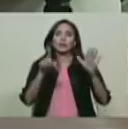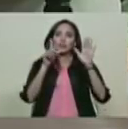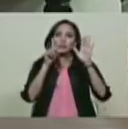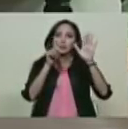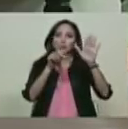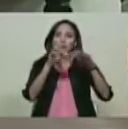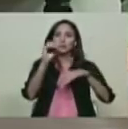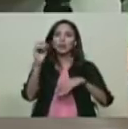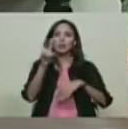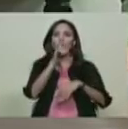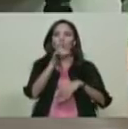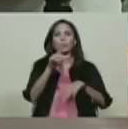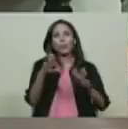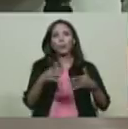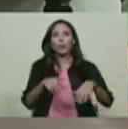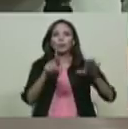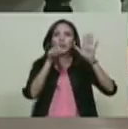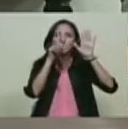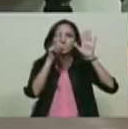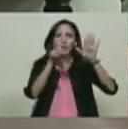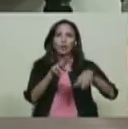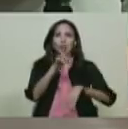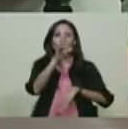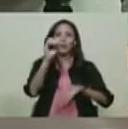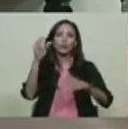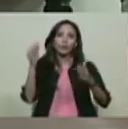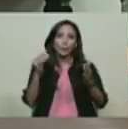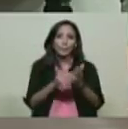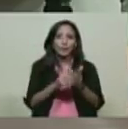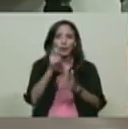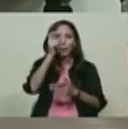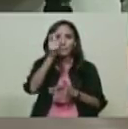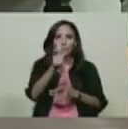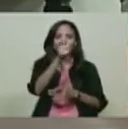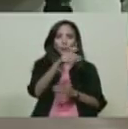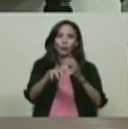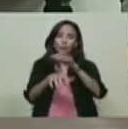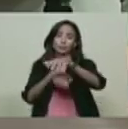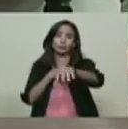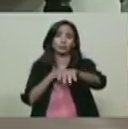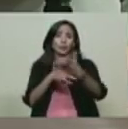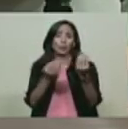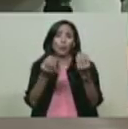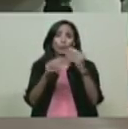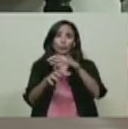620 mil compatriotas, es un ejército popular, es el gobierno popular,